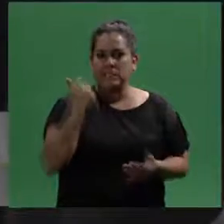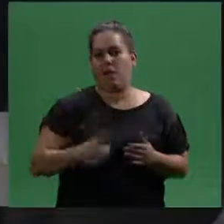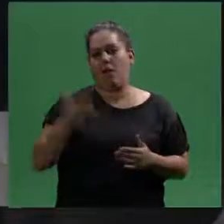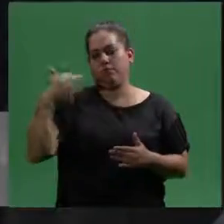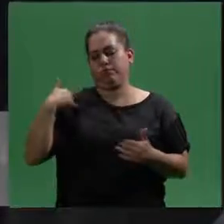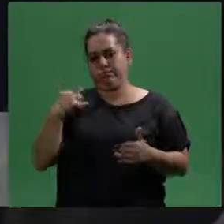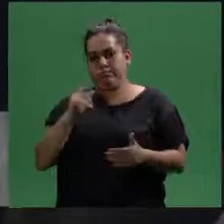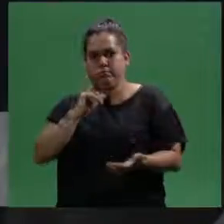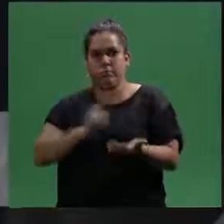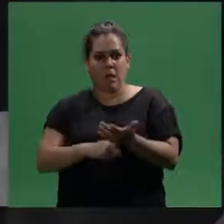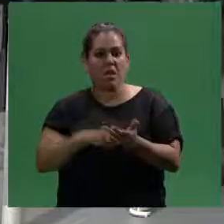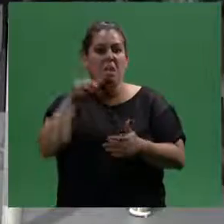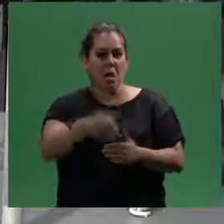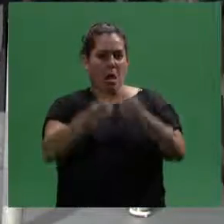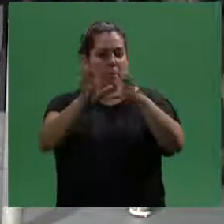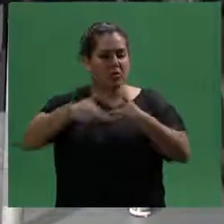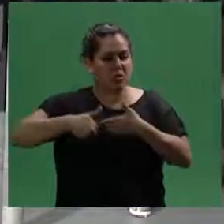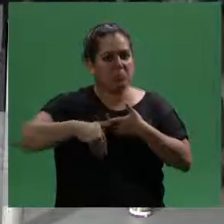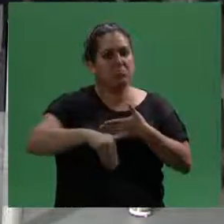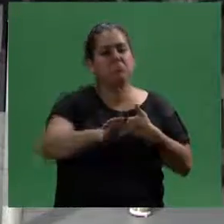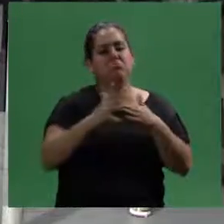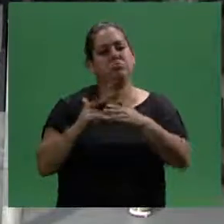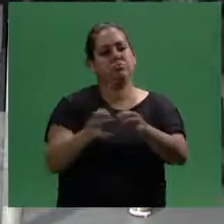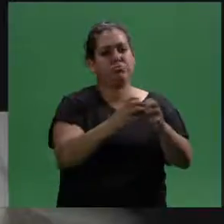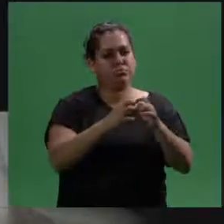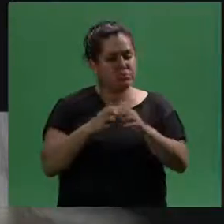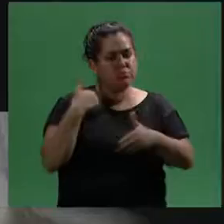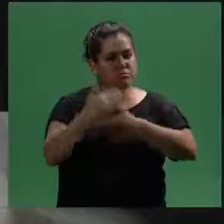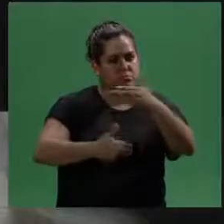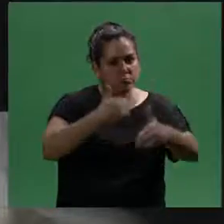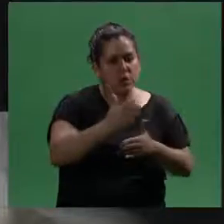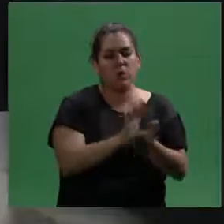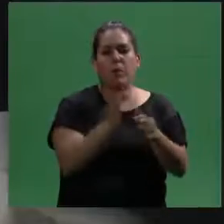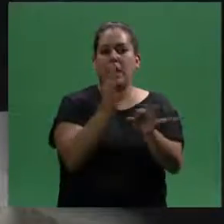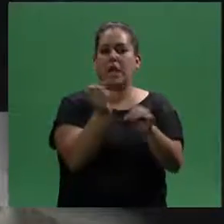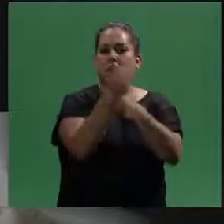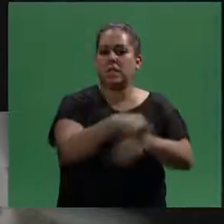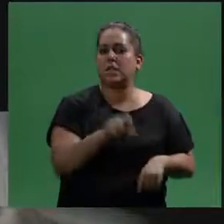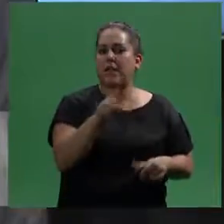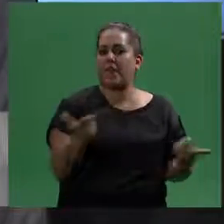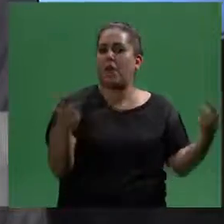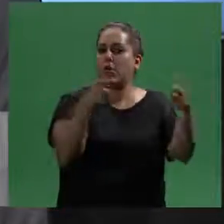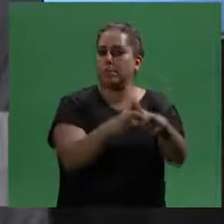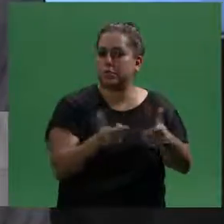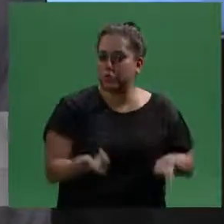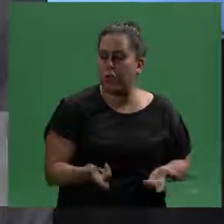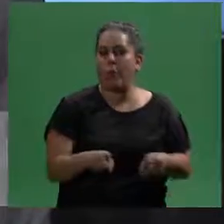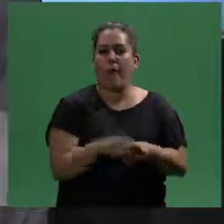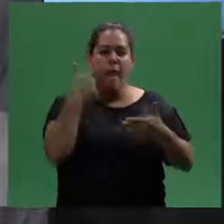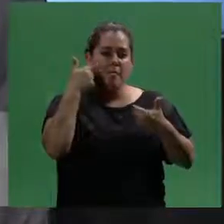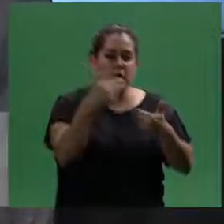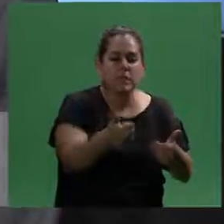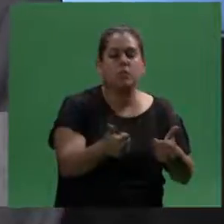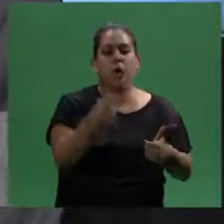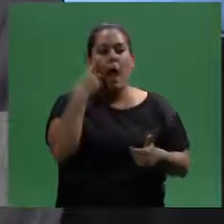constituido recientemente y está comenzando a trabajar en las características de la comisión que le da la investigación